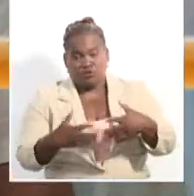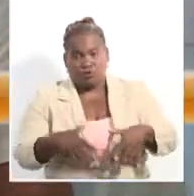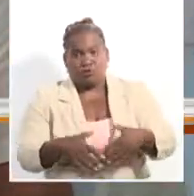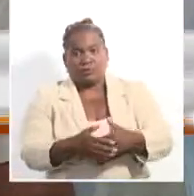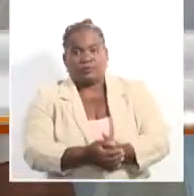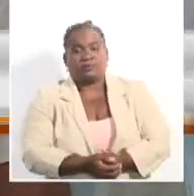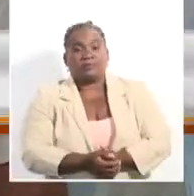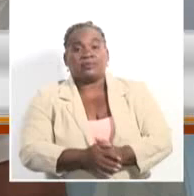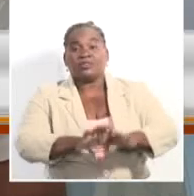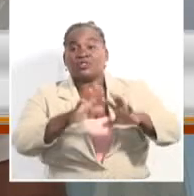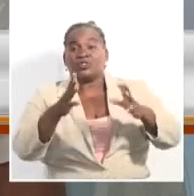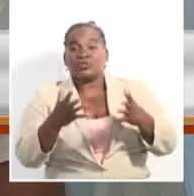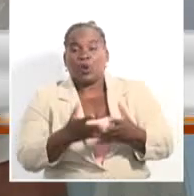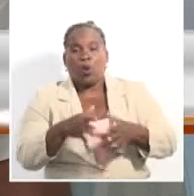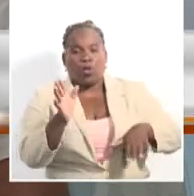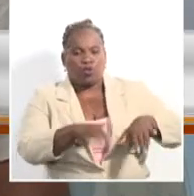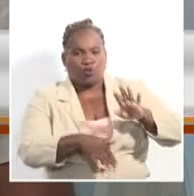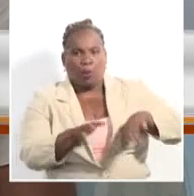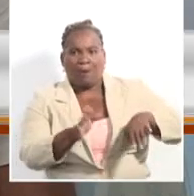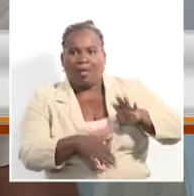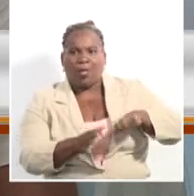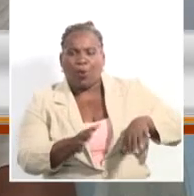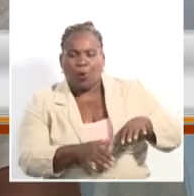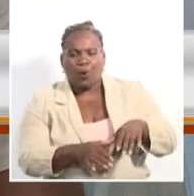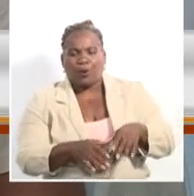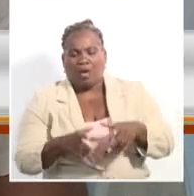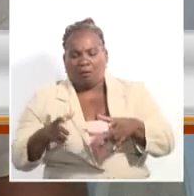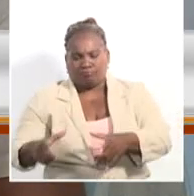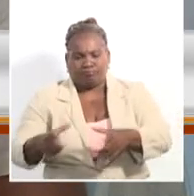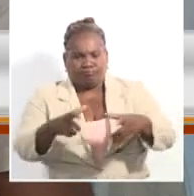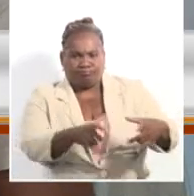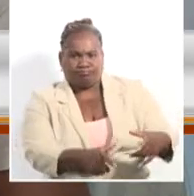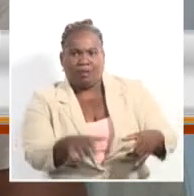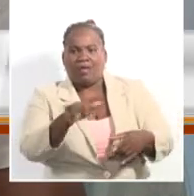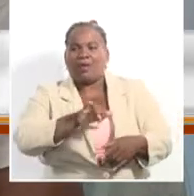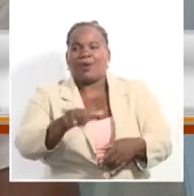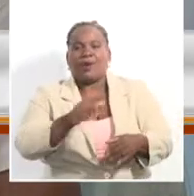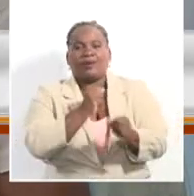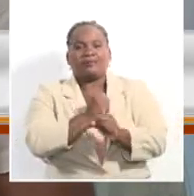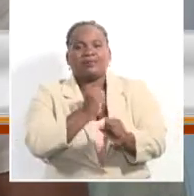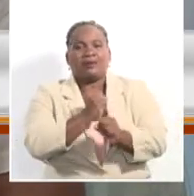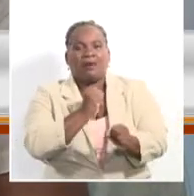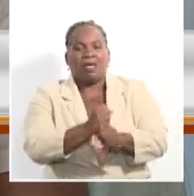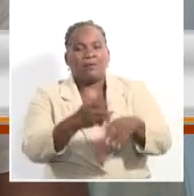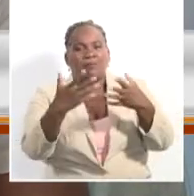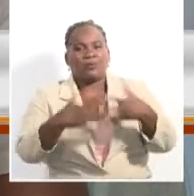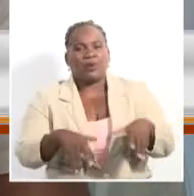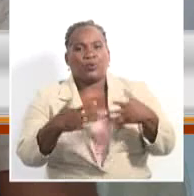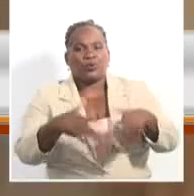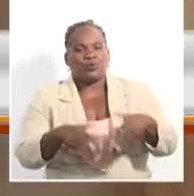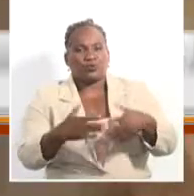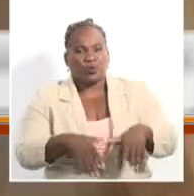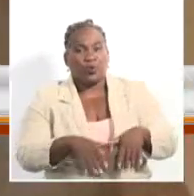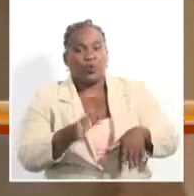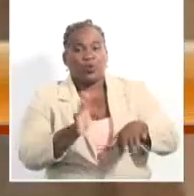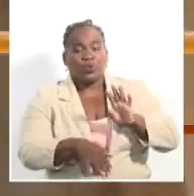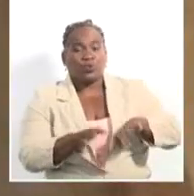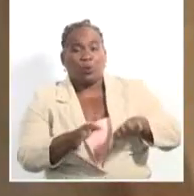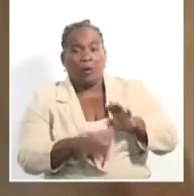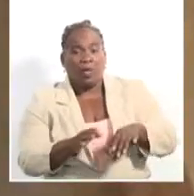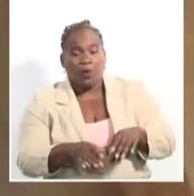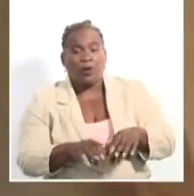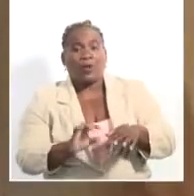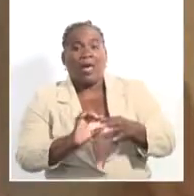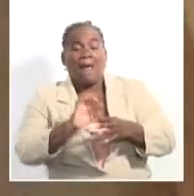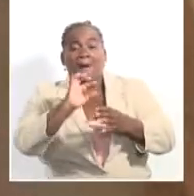todo lo que tiene que ver con las tumbadoras compactas, pero también hemos trabajado en la producción de las tumbadoras, de los batá